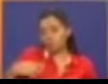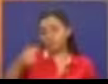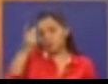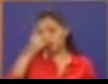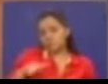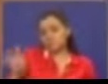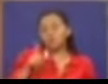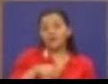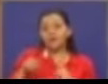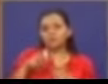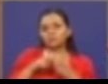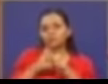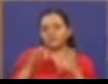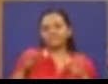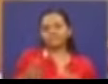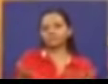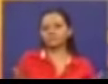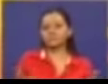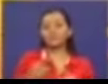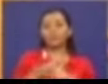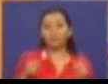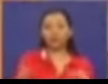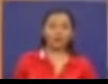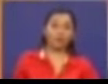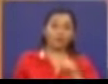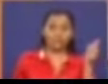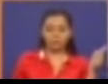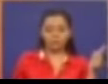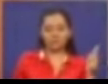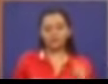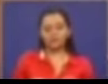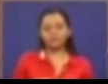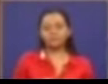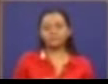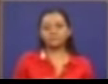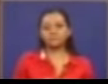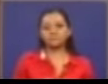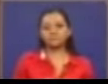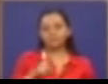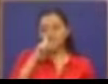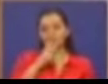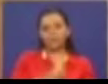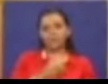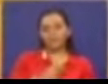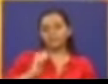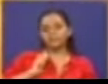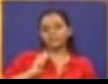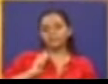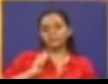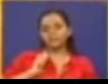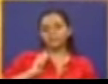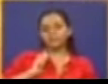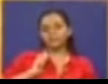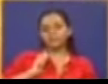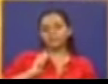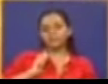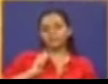A eso se llama empleo inadecuado. Y hay un segmento que es empleo no remunerado.